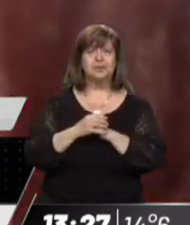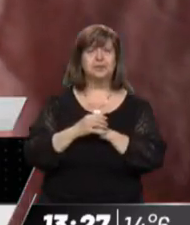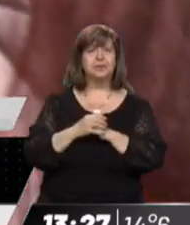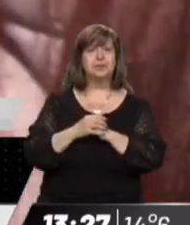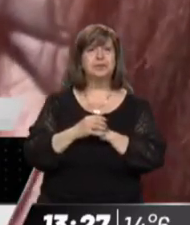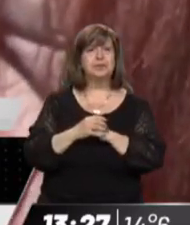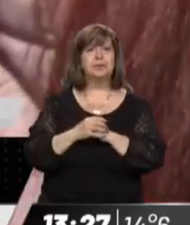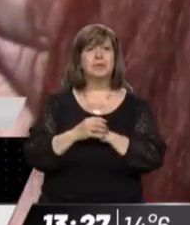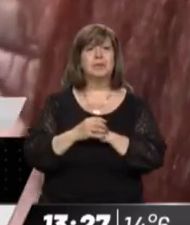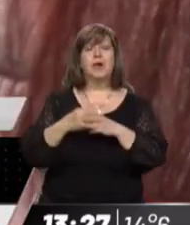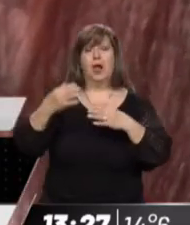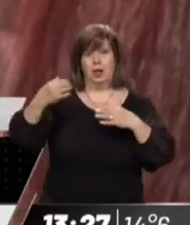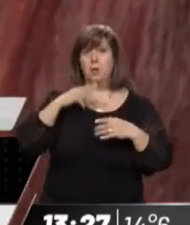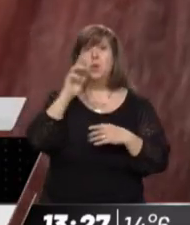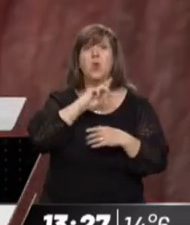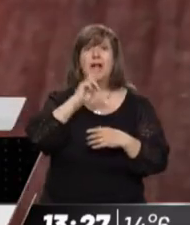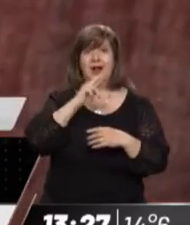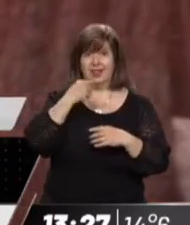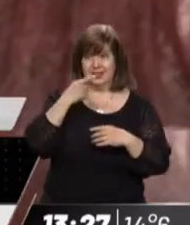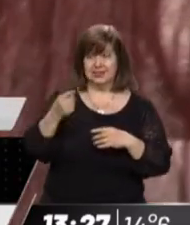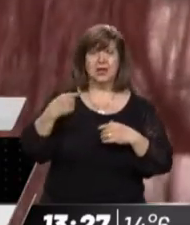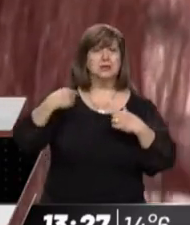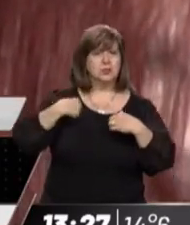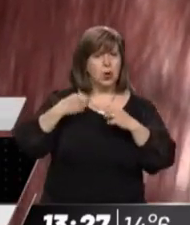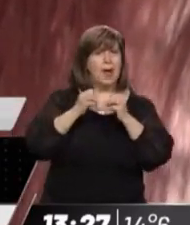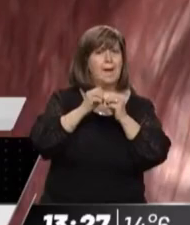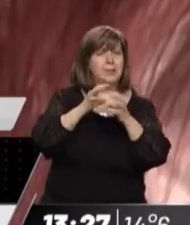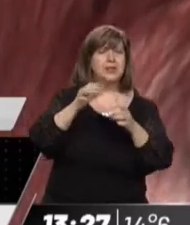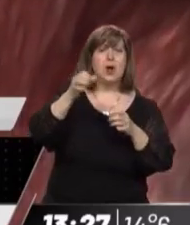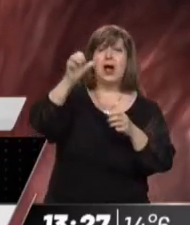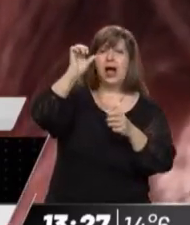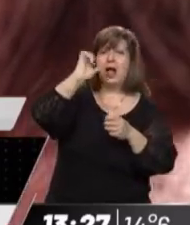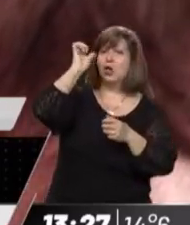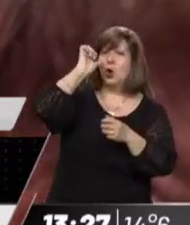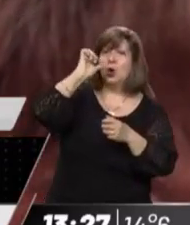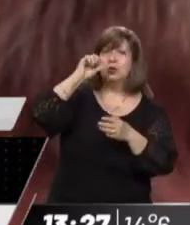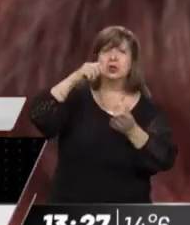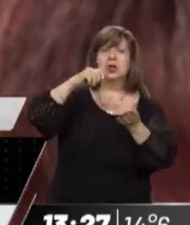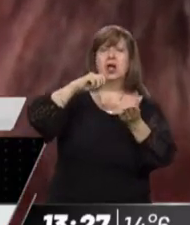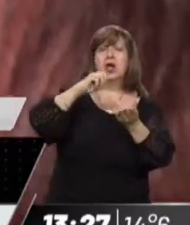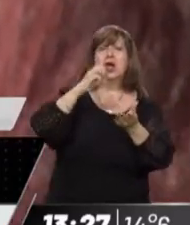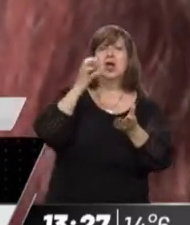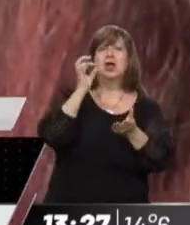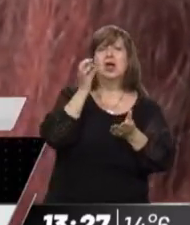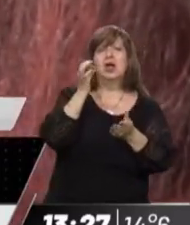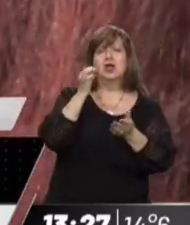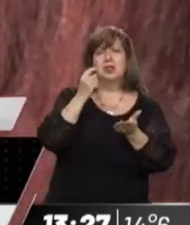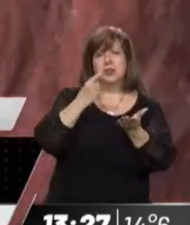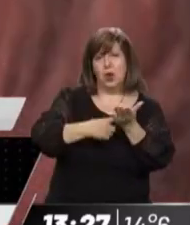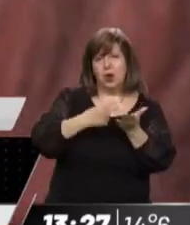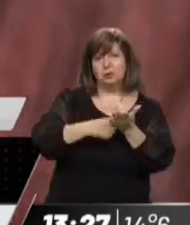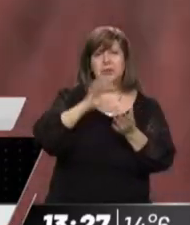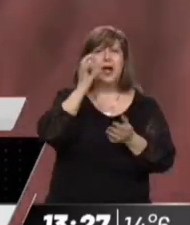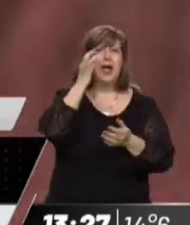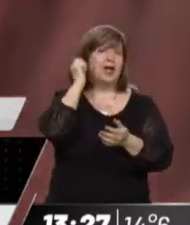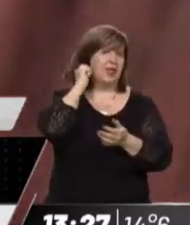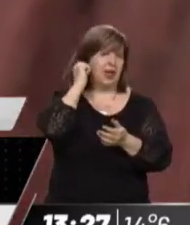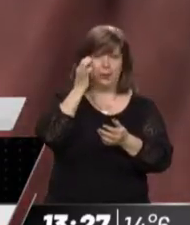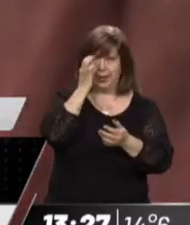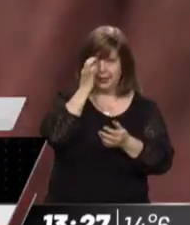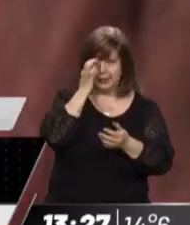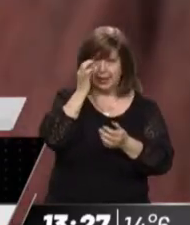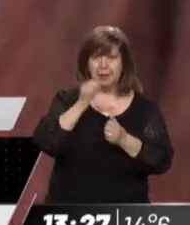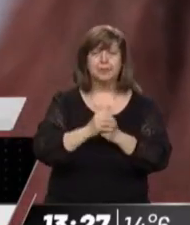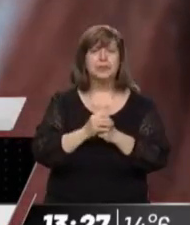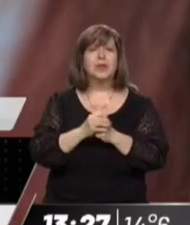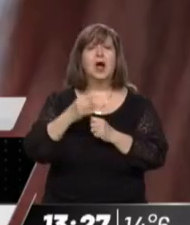Yo empecé al consumo de las drogas y el alcohol aproximadamente a los 20 años. ¿Con qué sustancia?